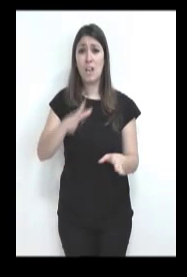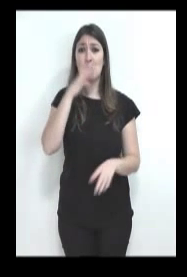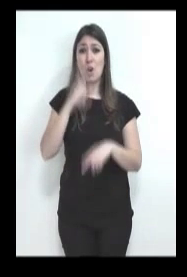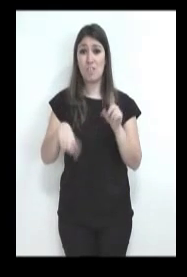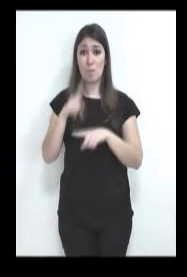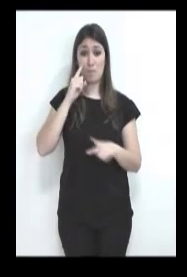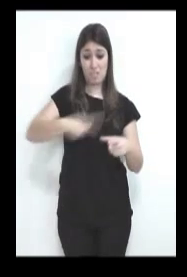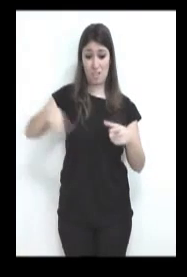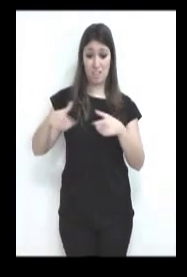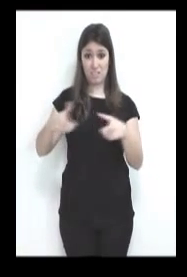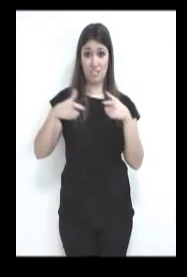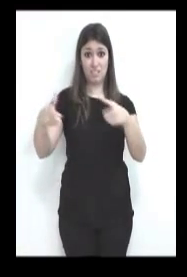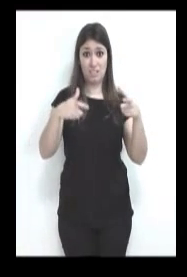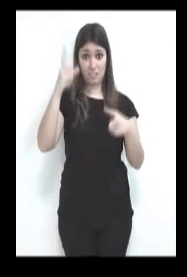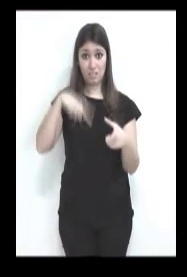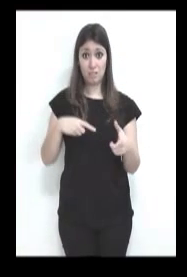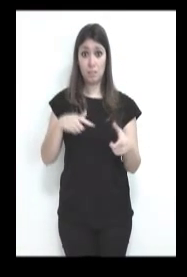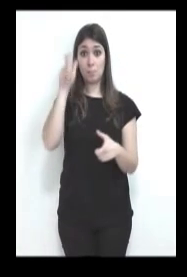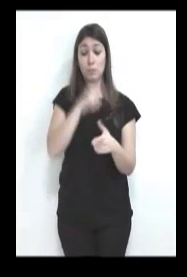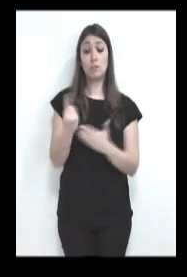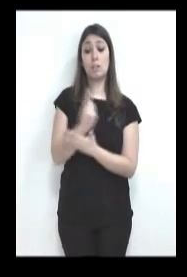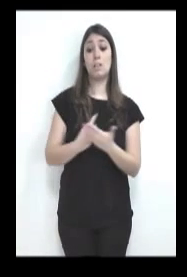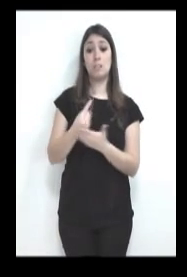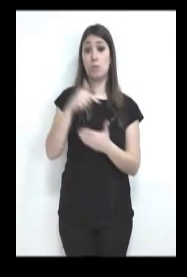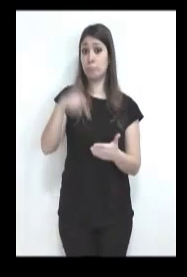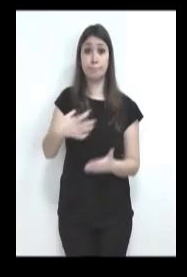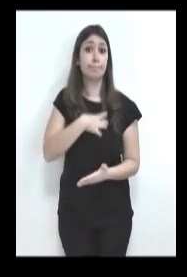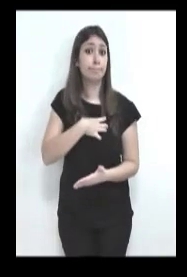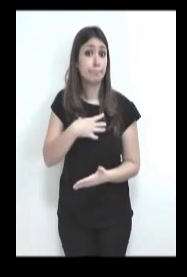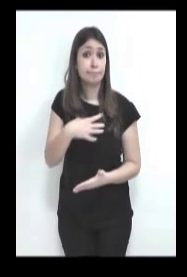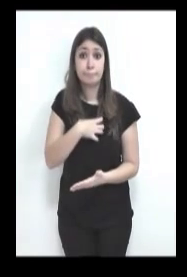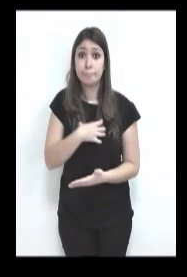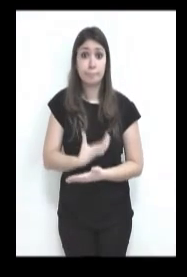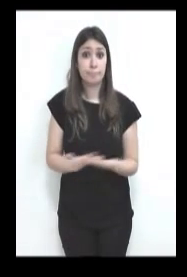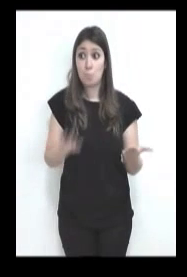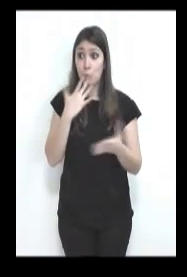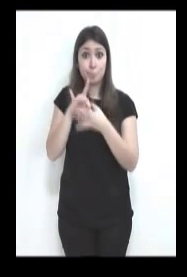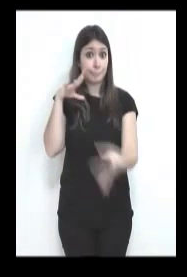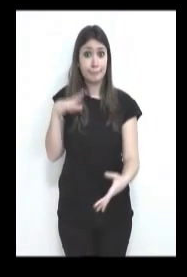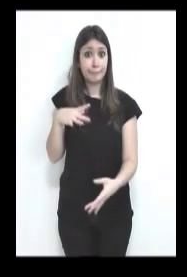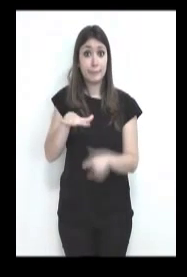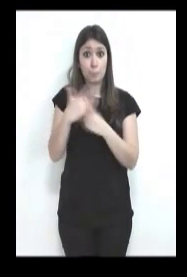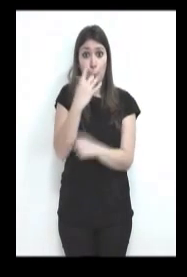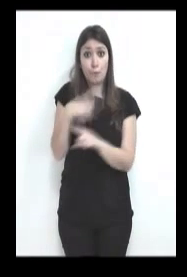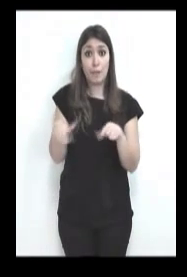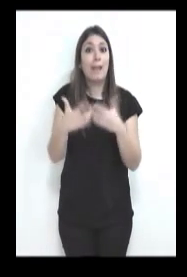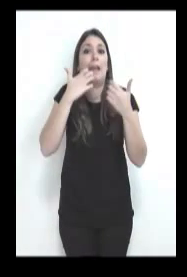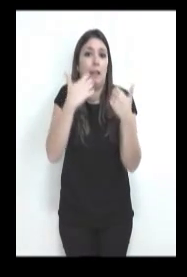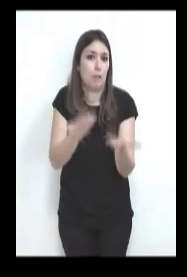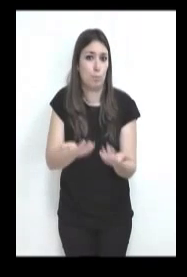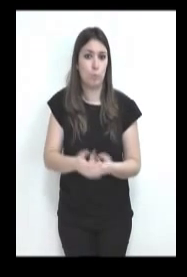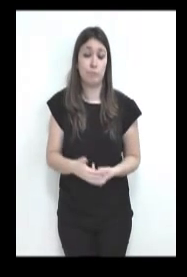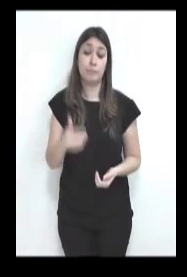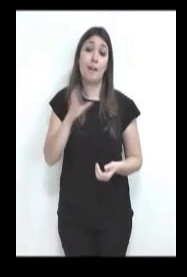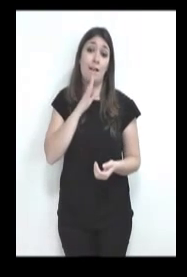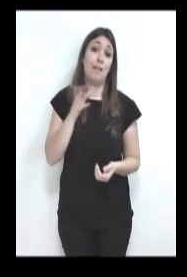giro que el señor que diseña no los puede tener en cuenta porque no puede estar en ese nivel de detalle, ¿no? Entonces, bueno, pues eso,